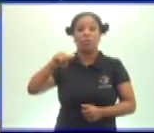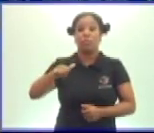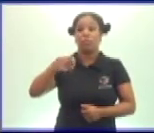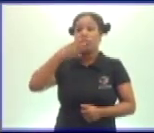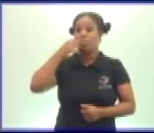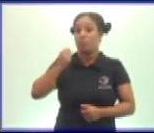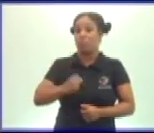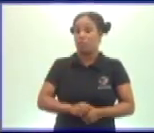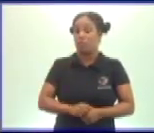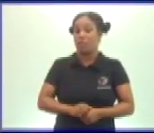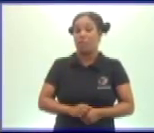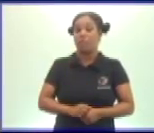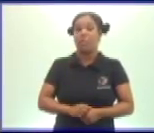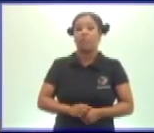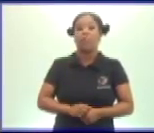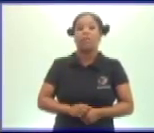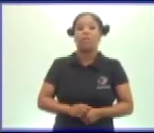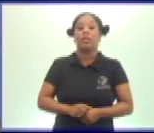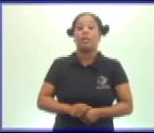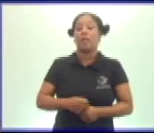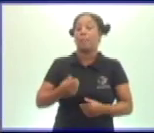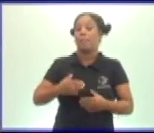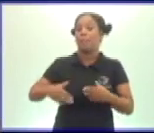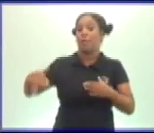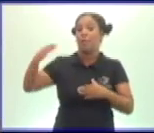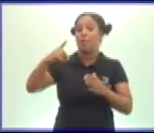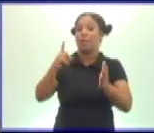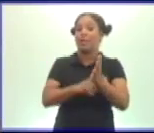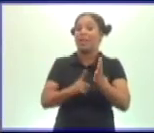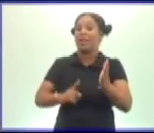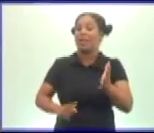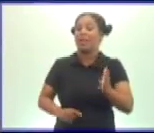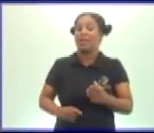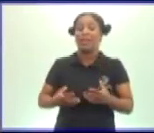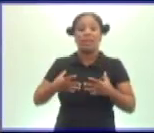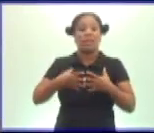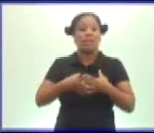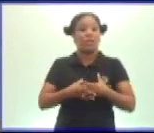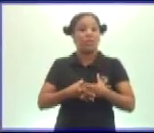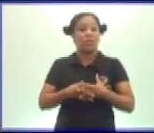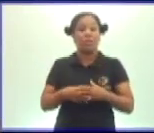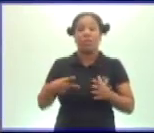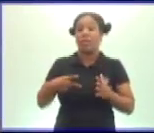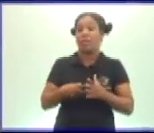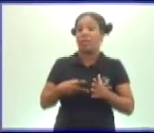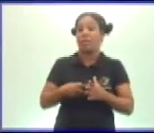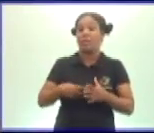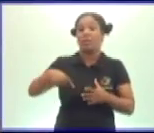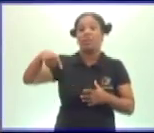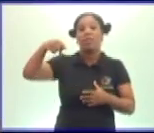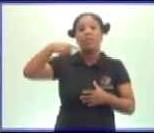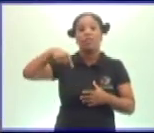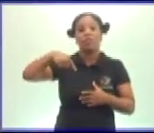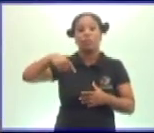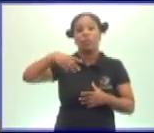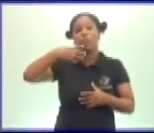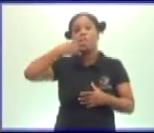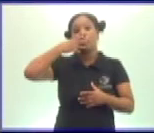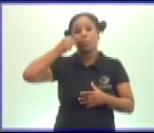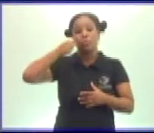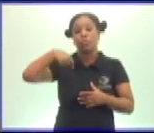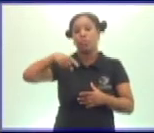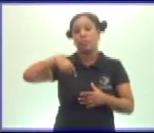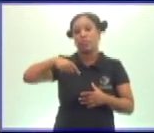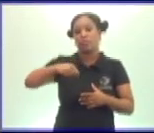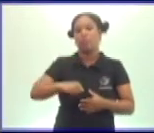mayor que la energía asociada a las interacciones entre el soluto y el disolvente, pues